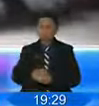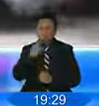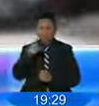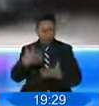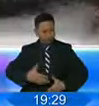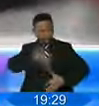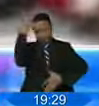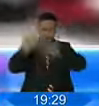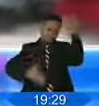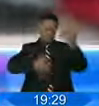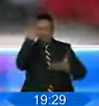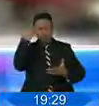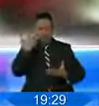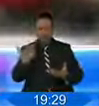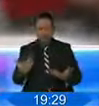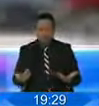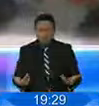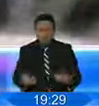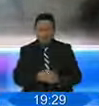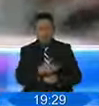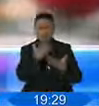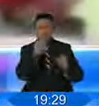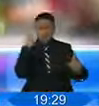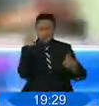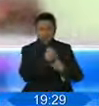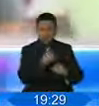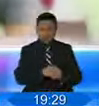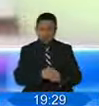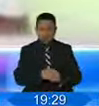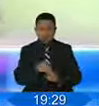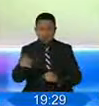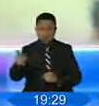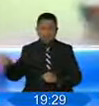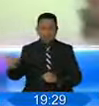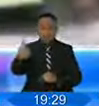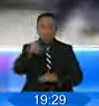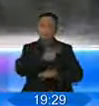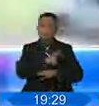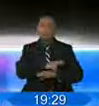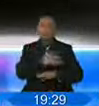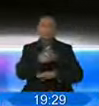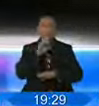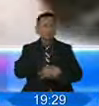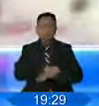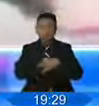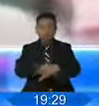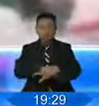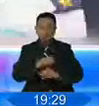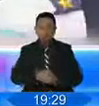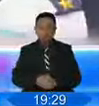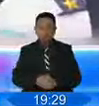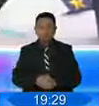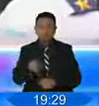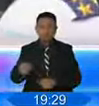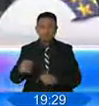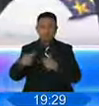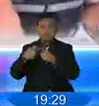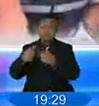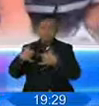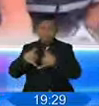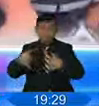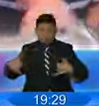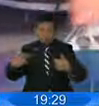agresivo a ofender a los agentes, a tratar de agredirlos. El señor fue llevado a la fiscalía. Y es más, ese local está